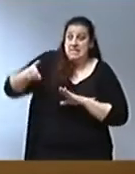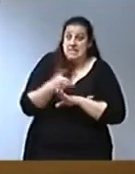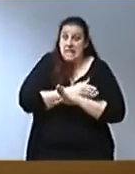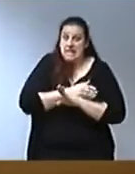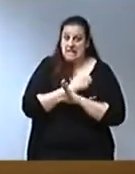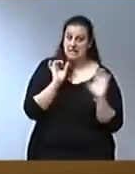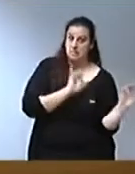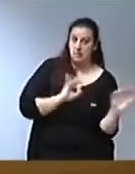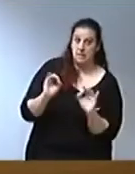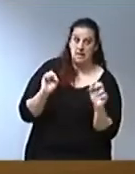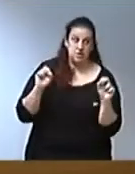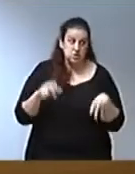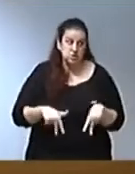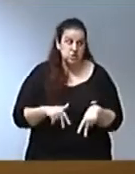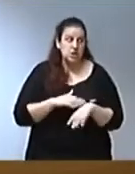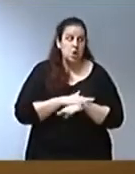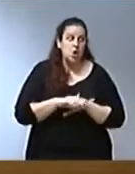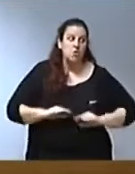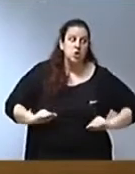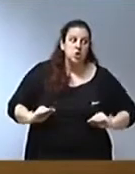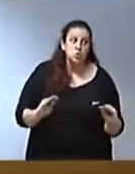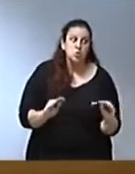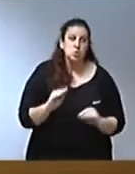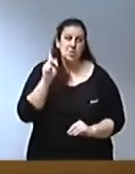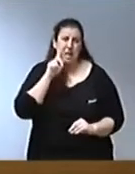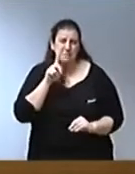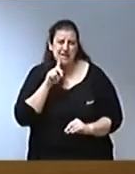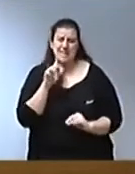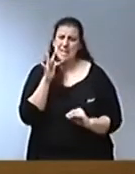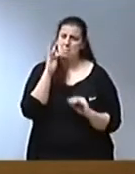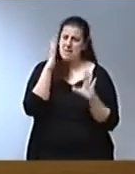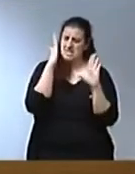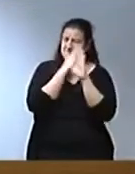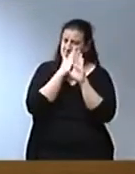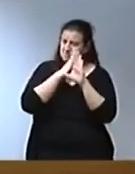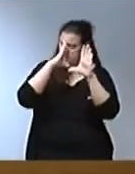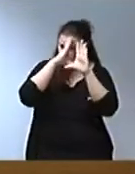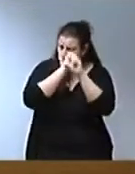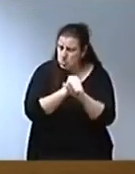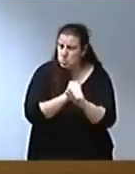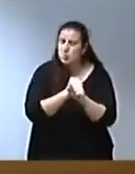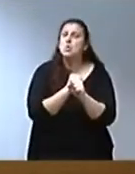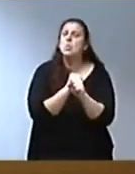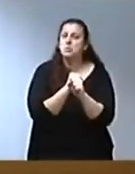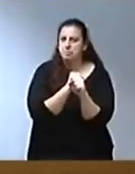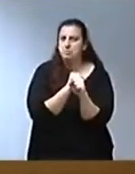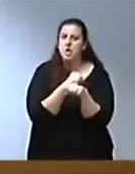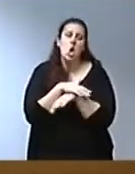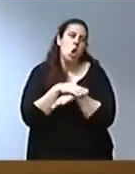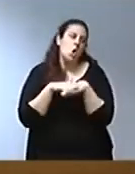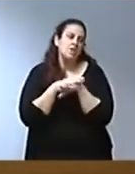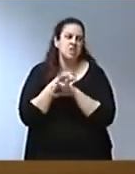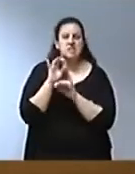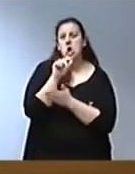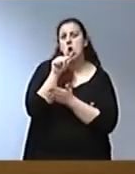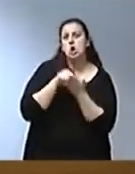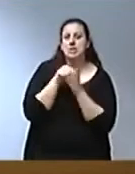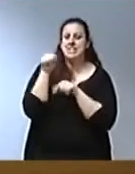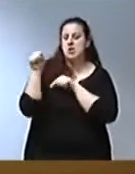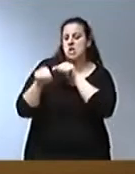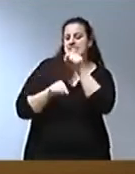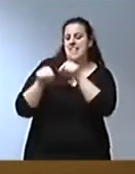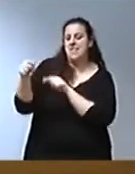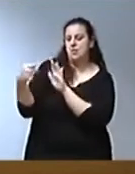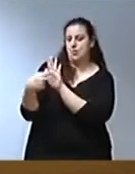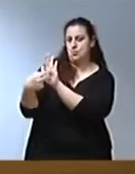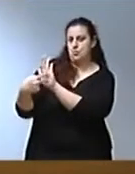pandemia. Su Gobierno, el Gobierno de la mentira y de la ocultación, el Consejo de las contrataciones a dedo, algún